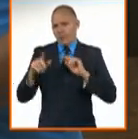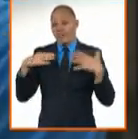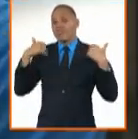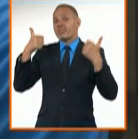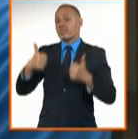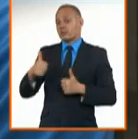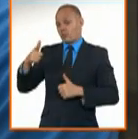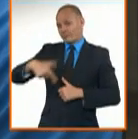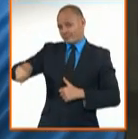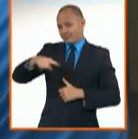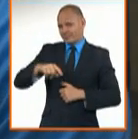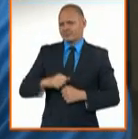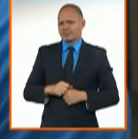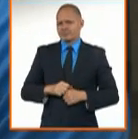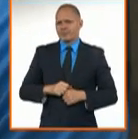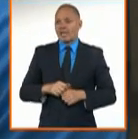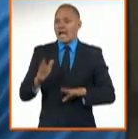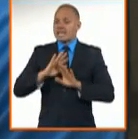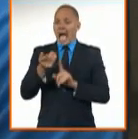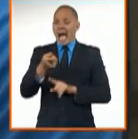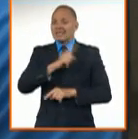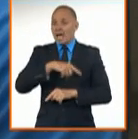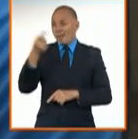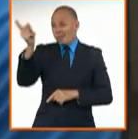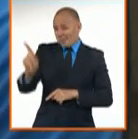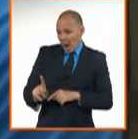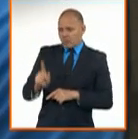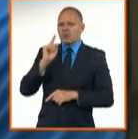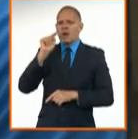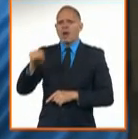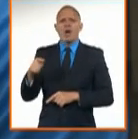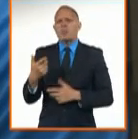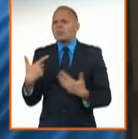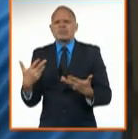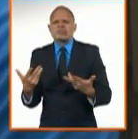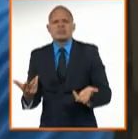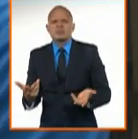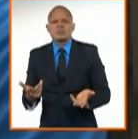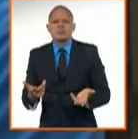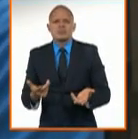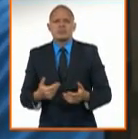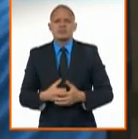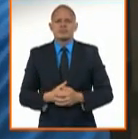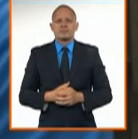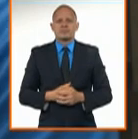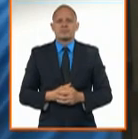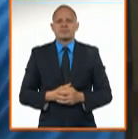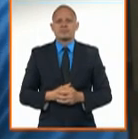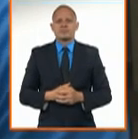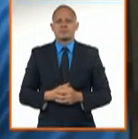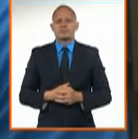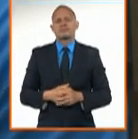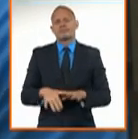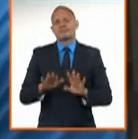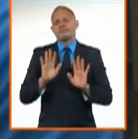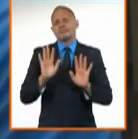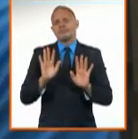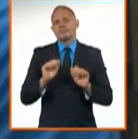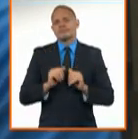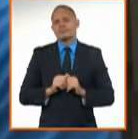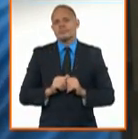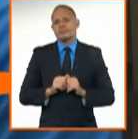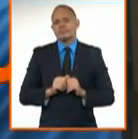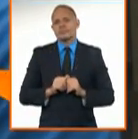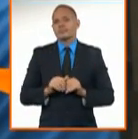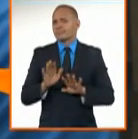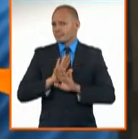qué consecuencias tuvo el impacto de esta descarga eléctrica y qué medidas adoptar bueno después de haber revisado